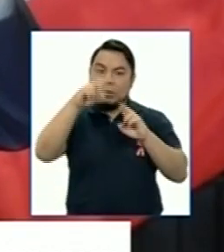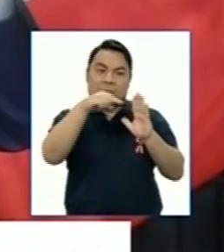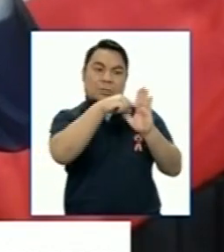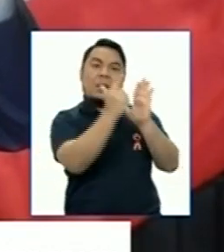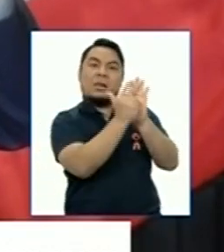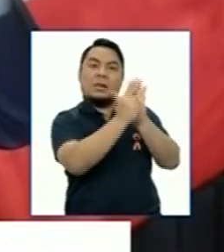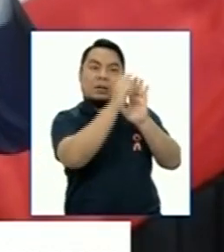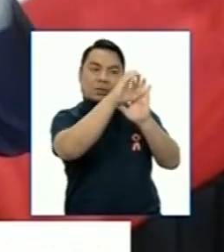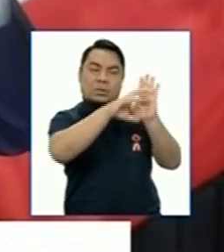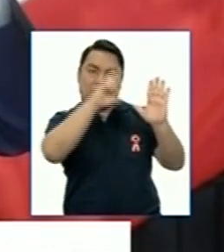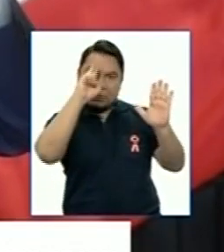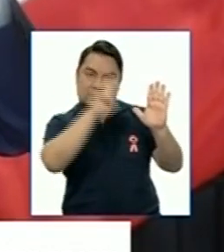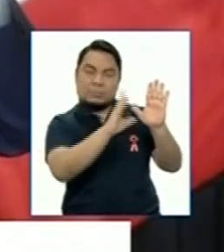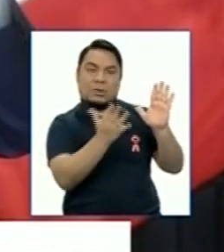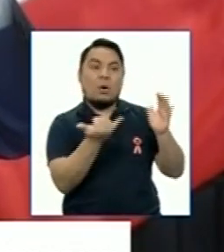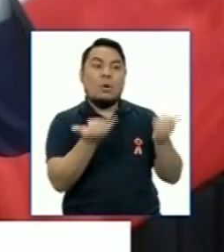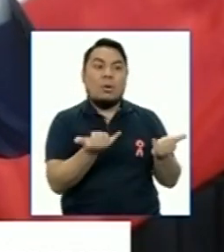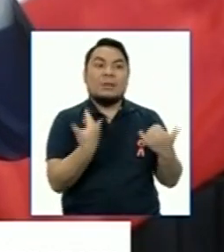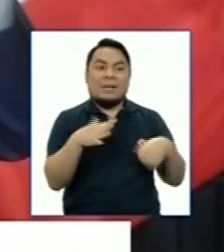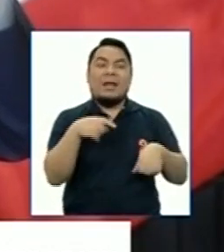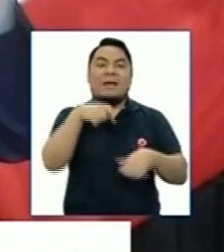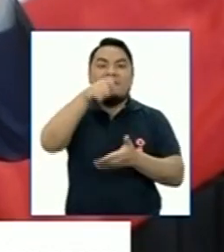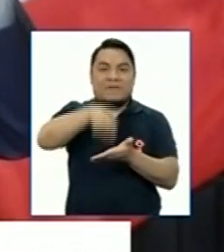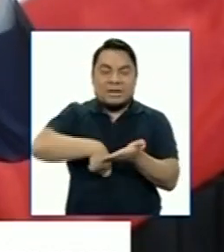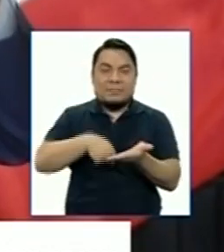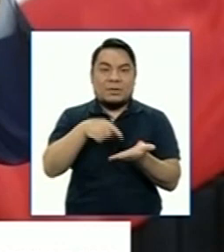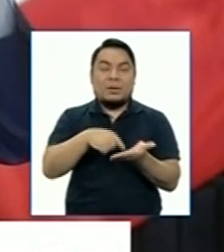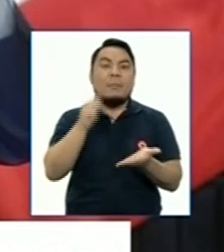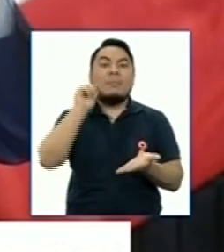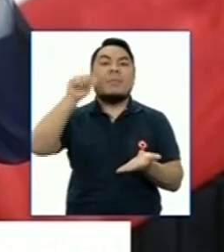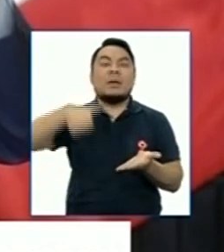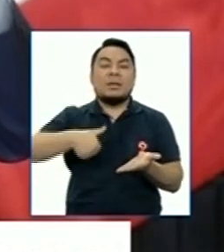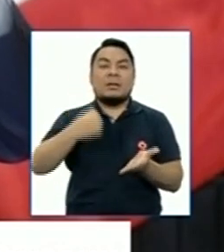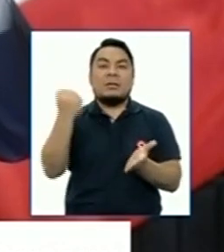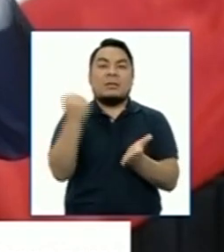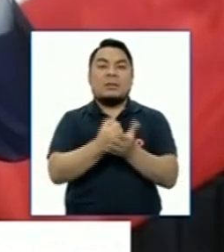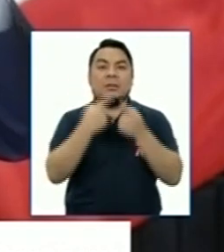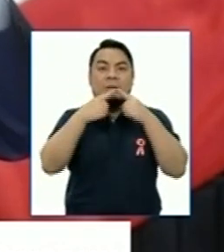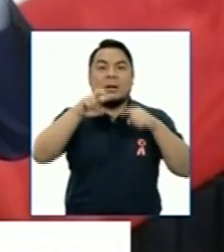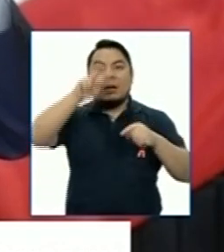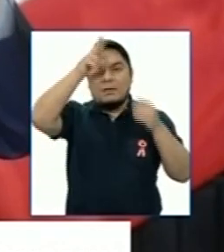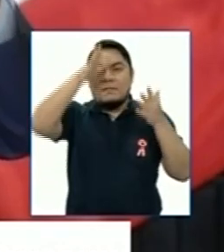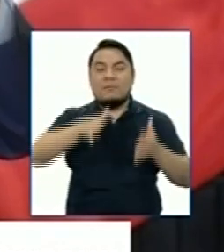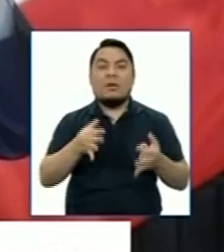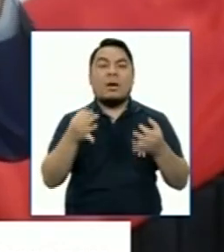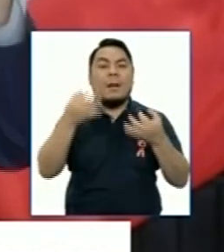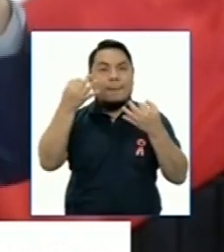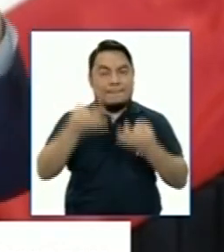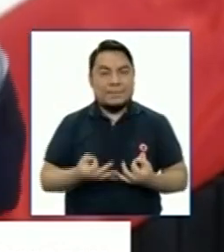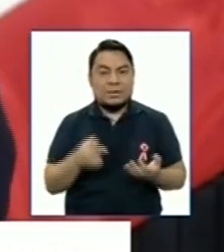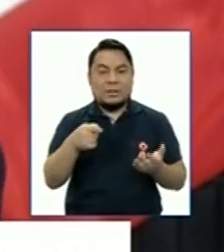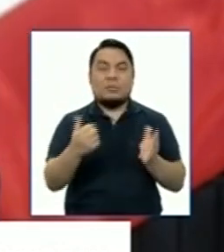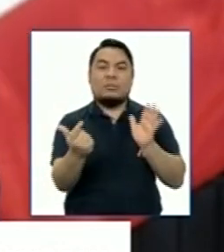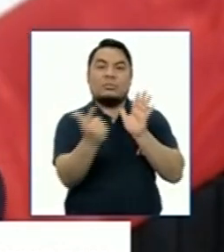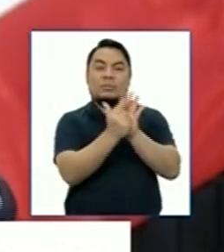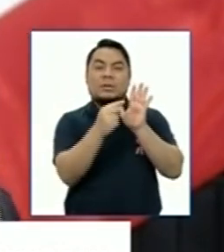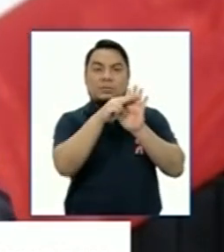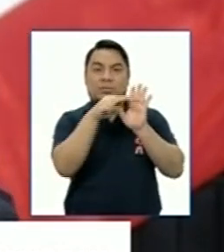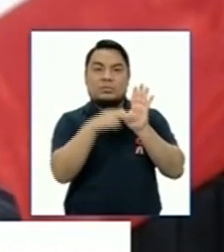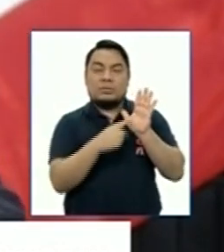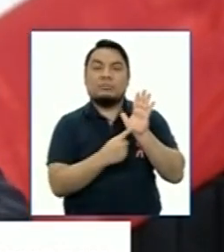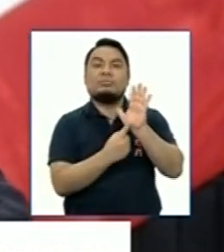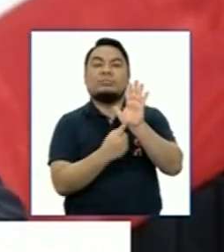importante para salir del entrampamiento en el que estamos es más es curioso porque es ya me voy yo ojo también se van ustedes no